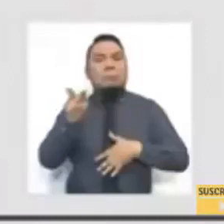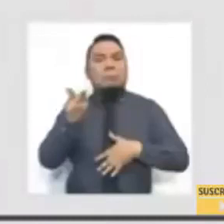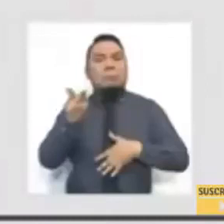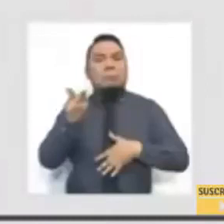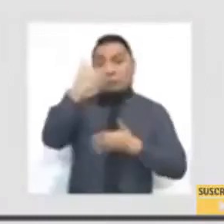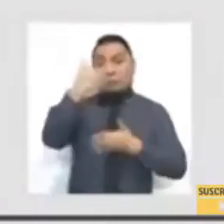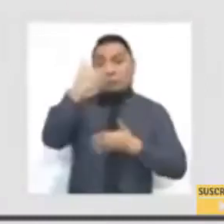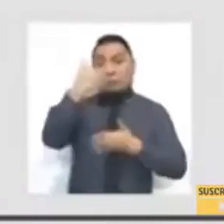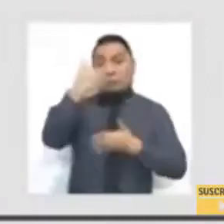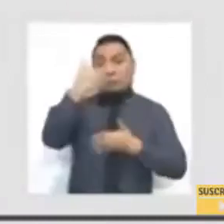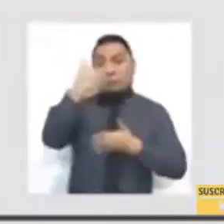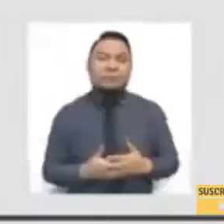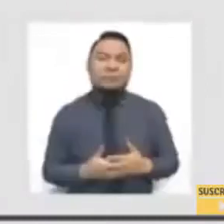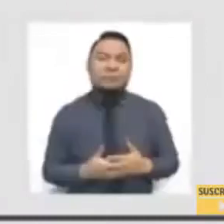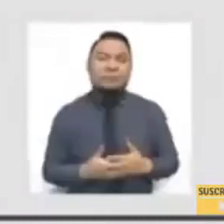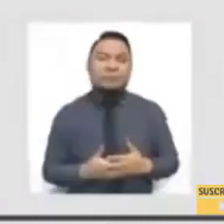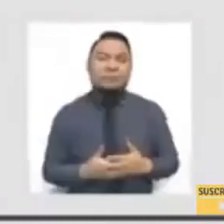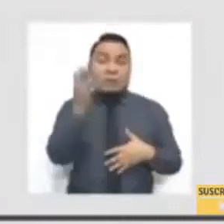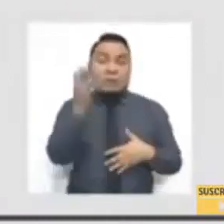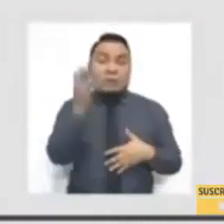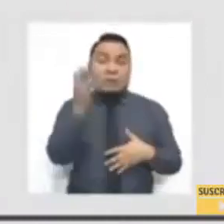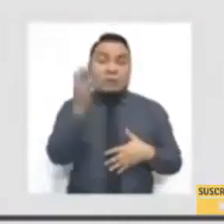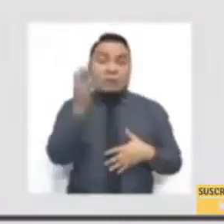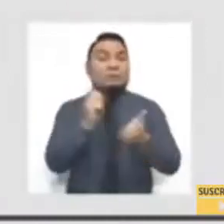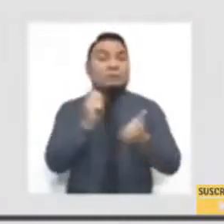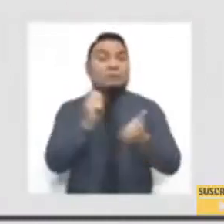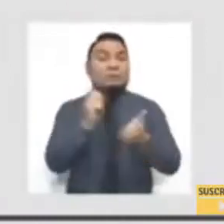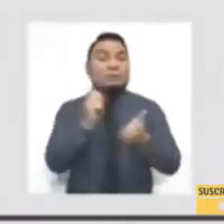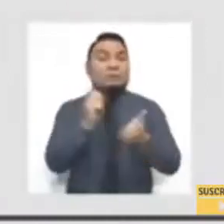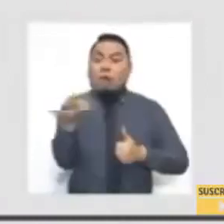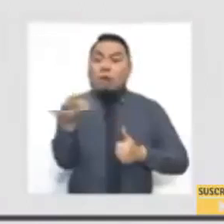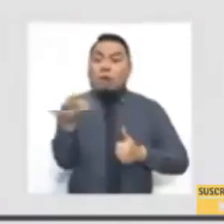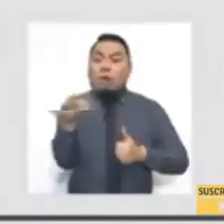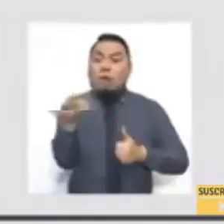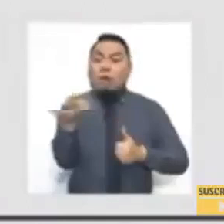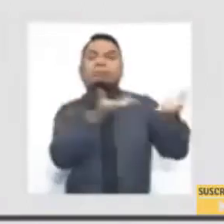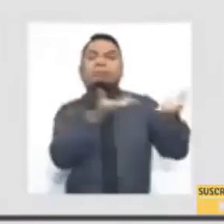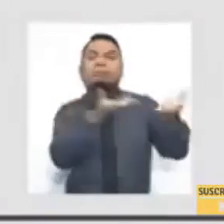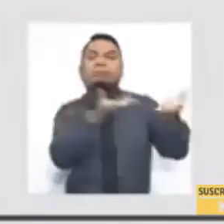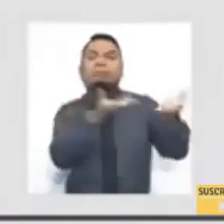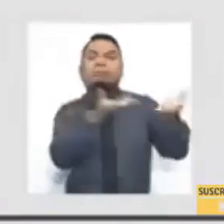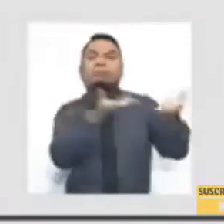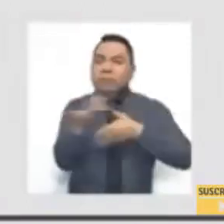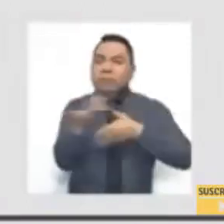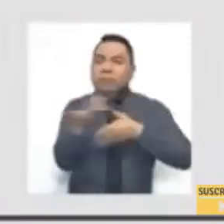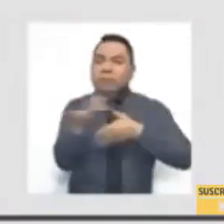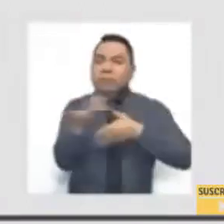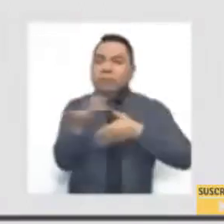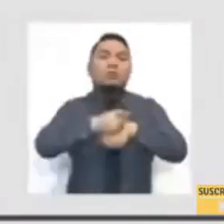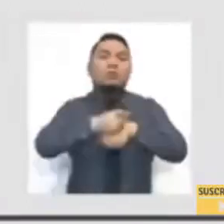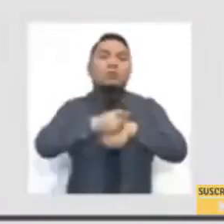Segunda parte. Los dos candidatos mantendrán un diálogo abierto en donde cada uno tendrá 4 minutos de